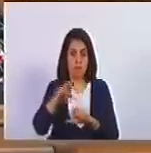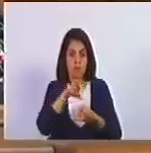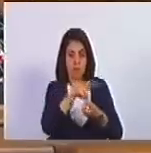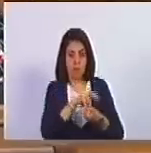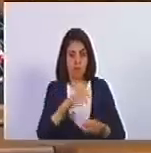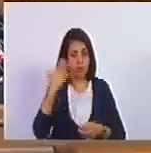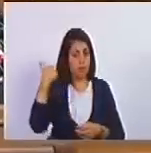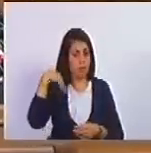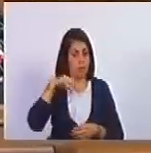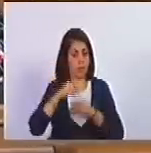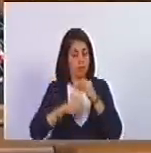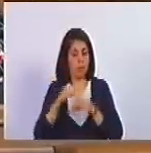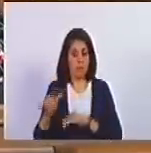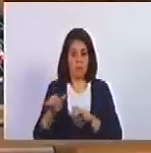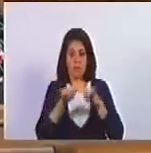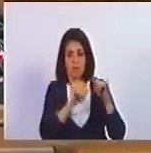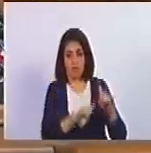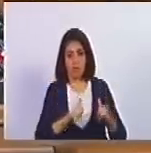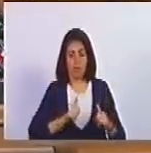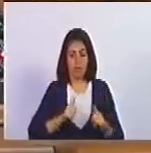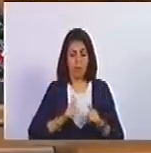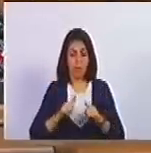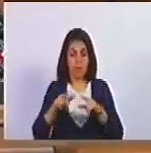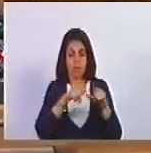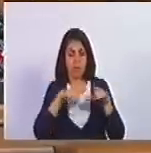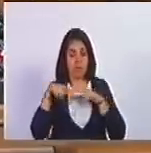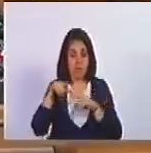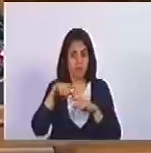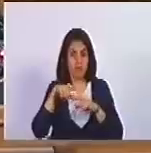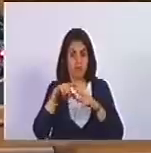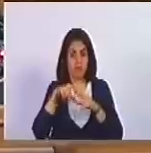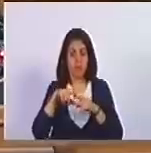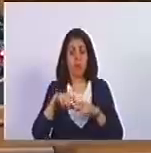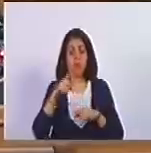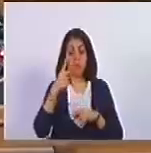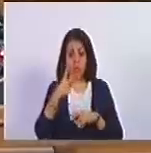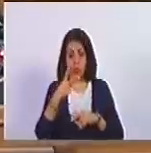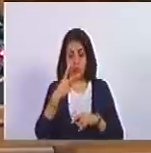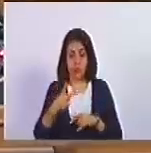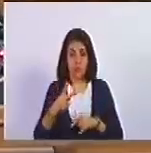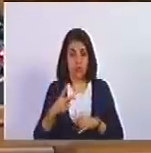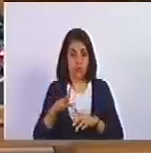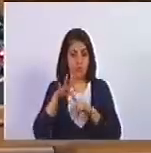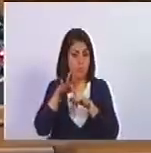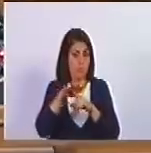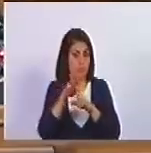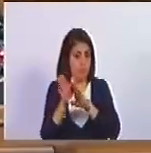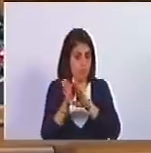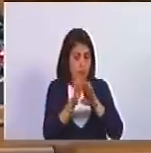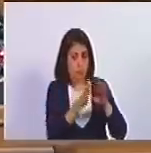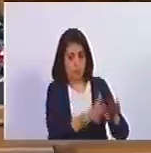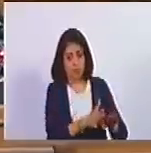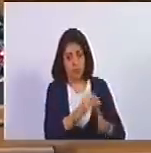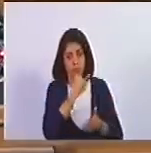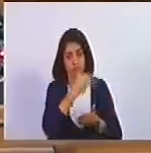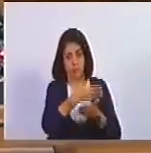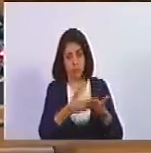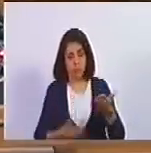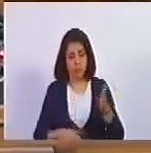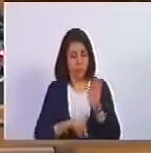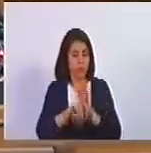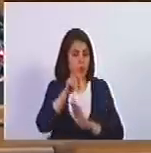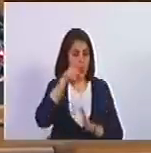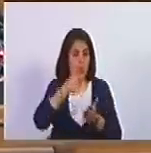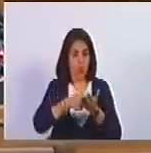o al menos equivalentes en cualquier entidad territorial. 2. Suprimir los trámites innecesarios que incrementen el